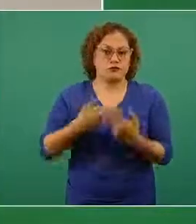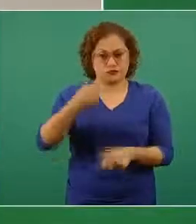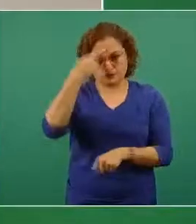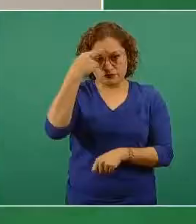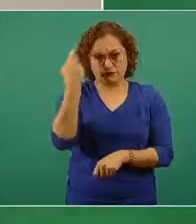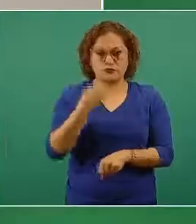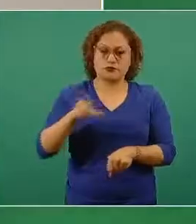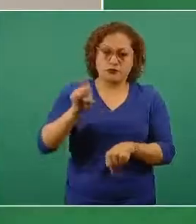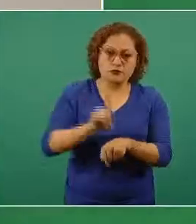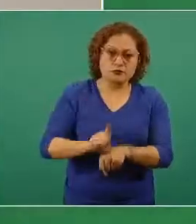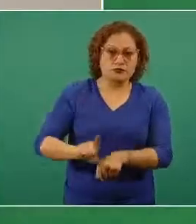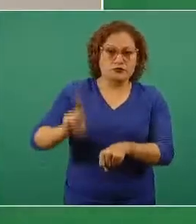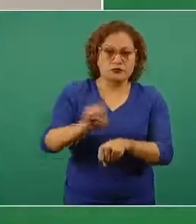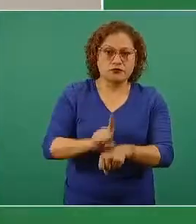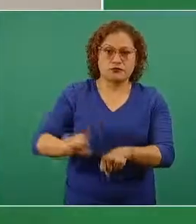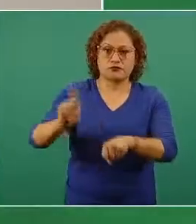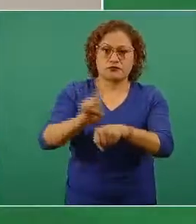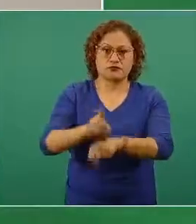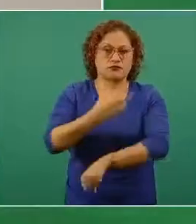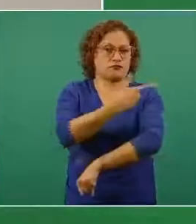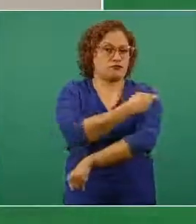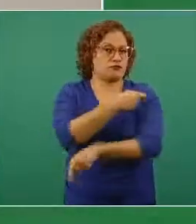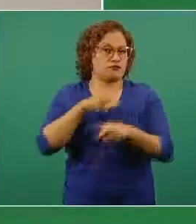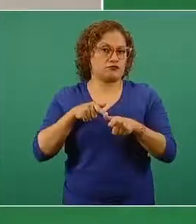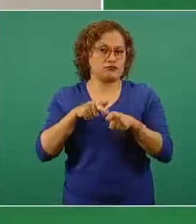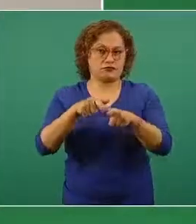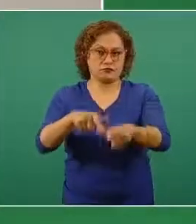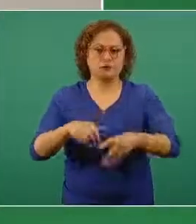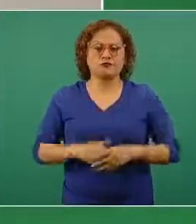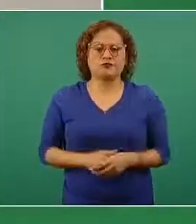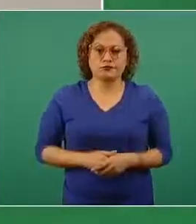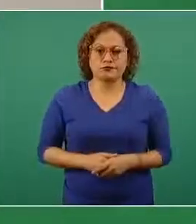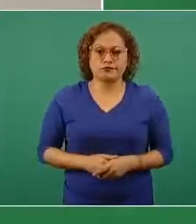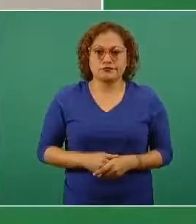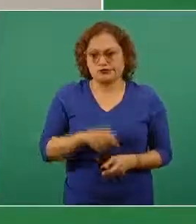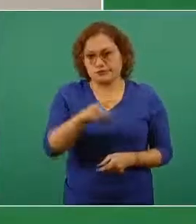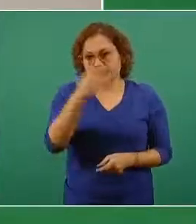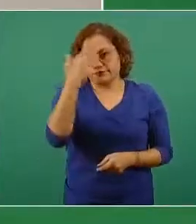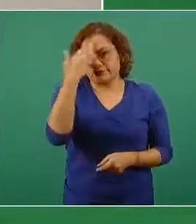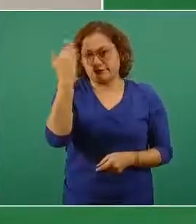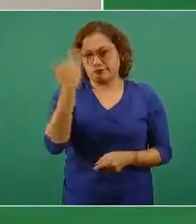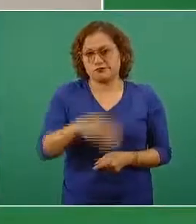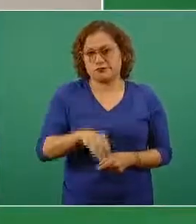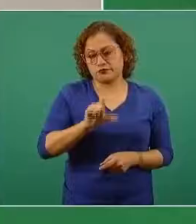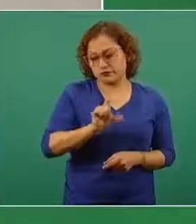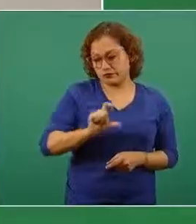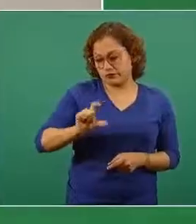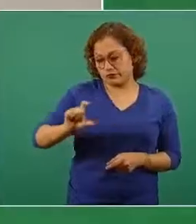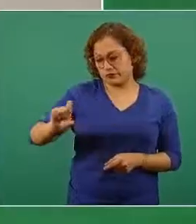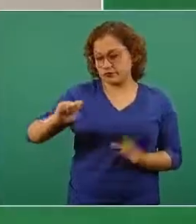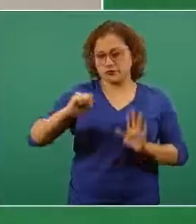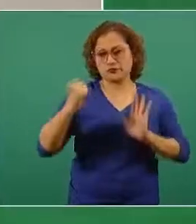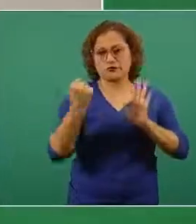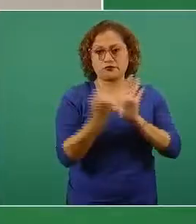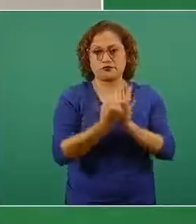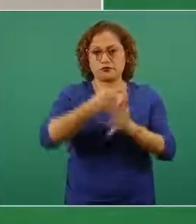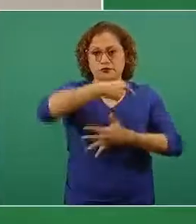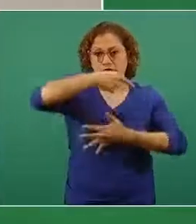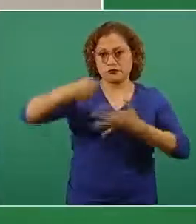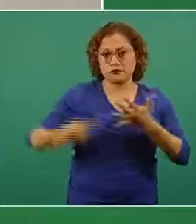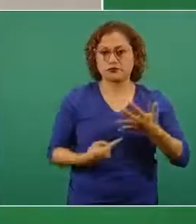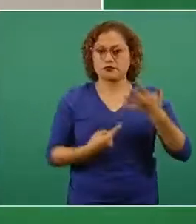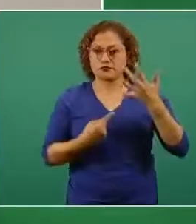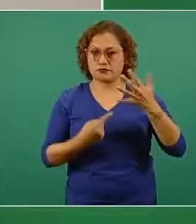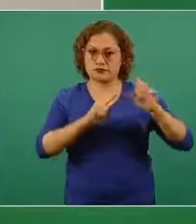con día con la estrategia. Además, obviamente, que en función de los 5 tipos y marcas de vacuna